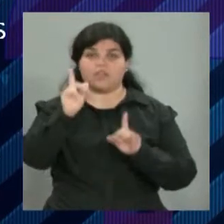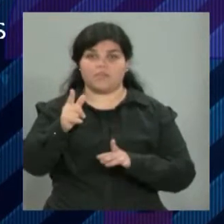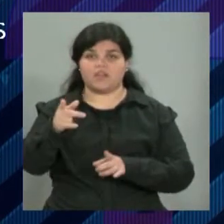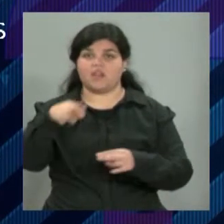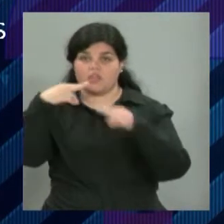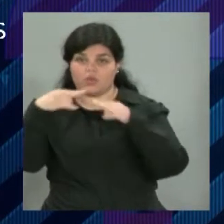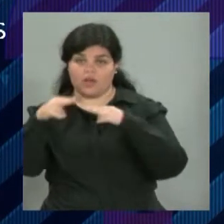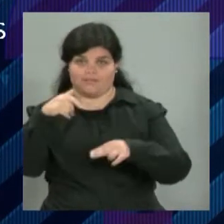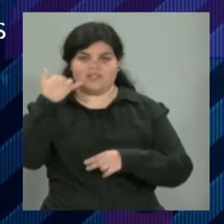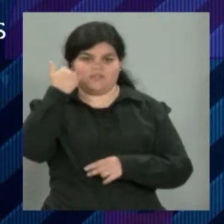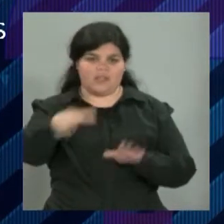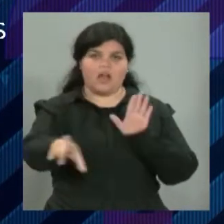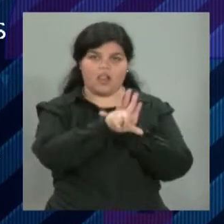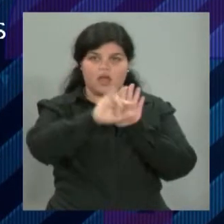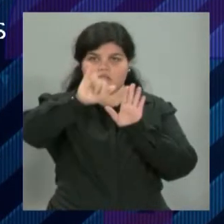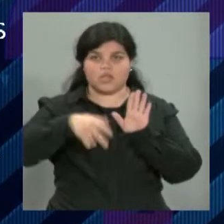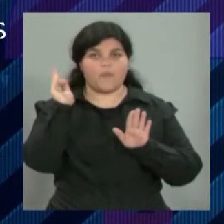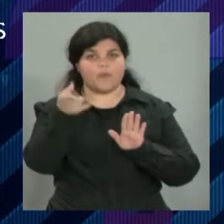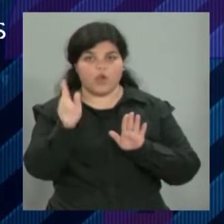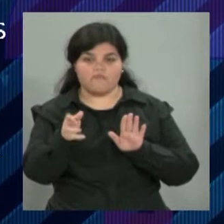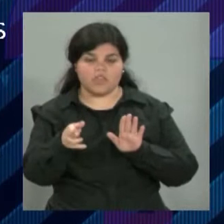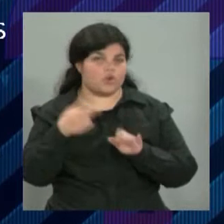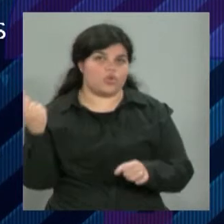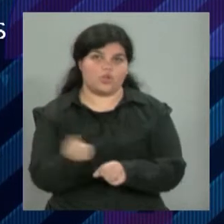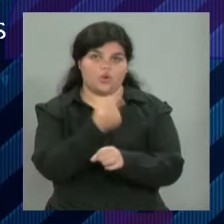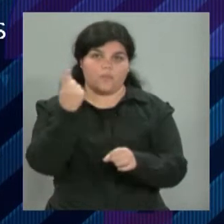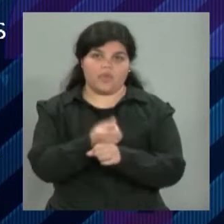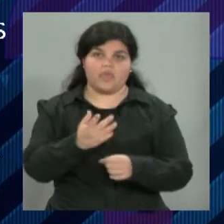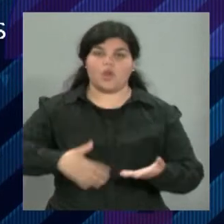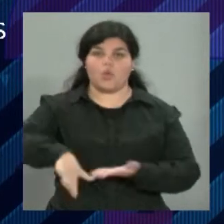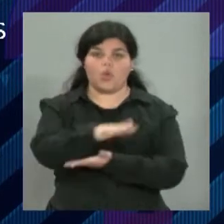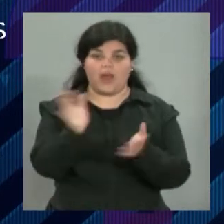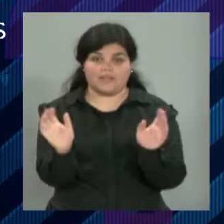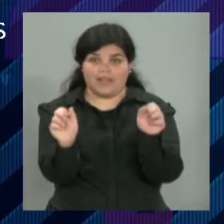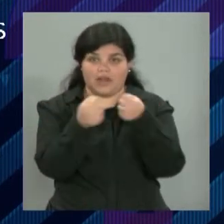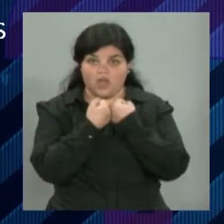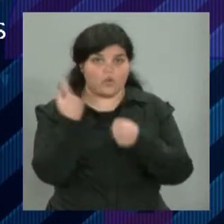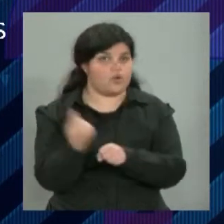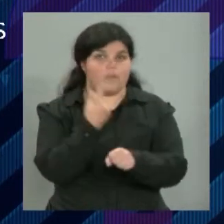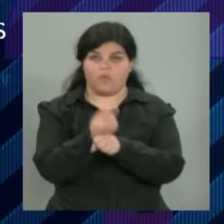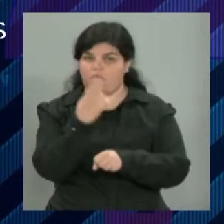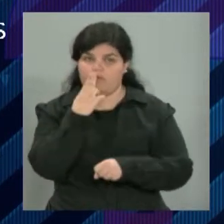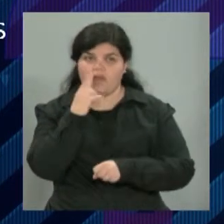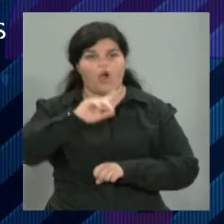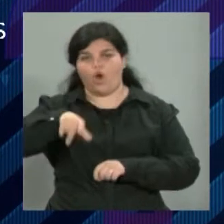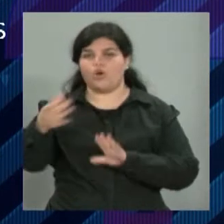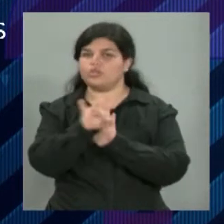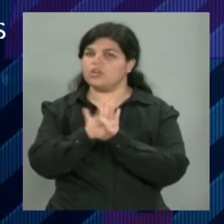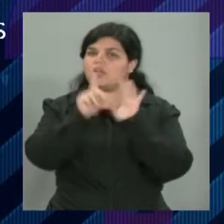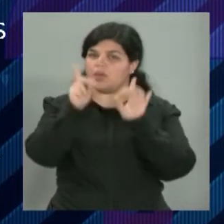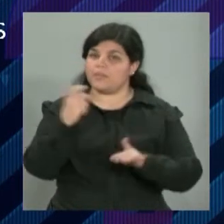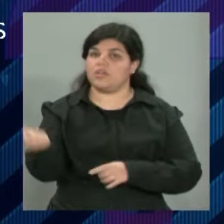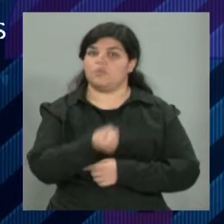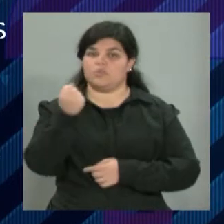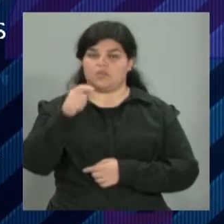que prohíbe el fumar dentro de espacios cerrados. Otro dato para dar que no está en este momento en la placa, pero también que lo quiero poner